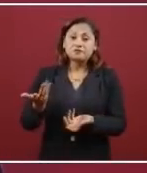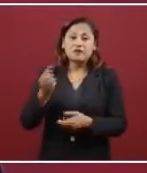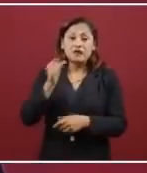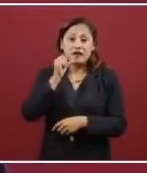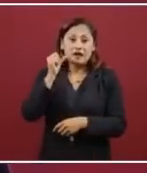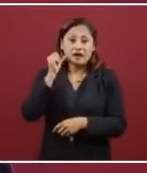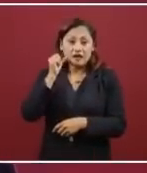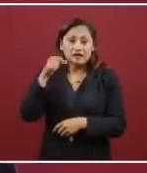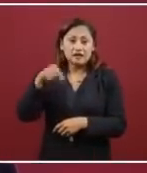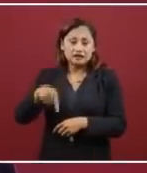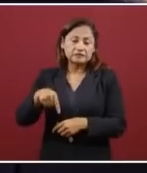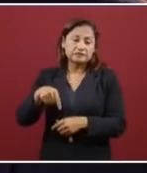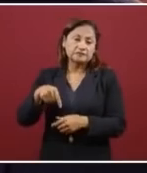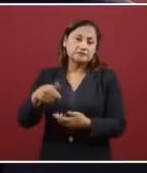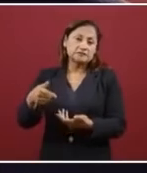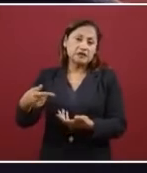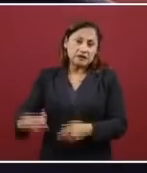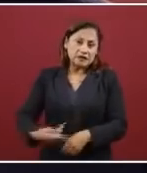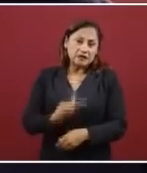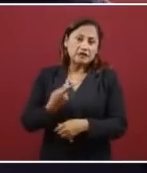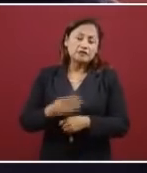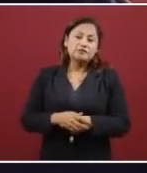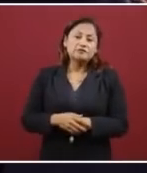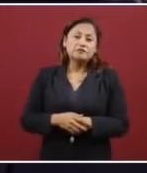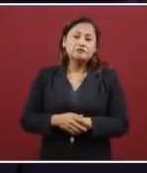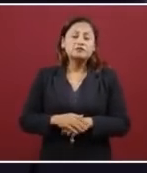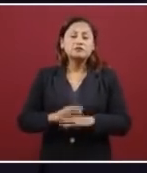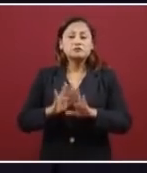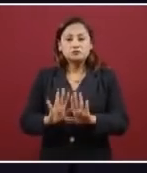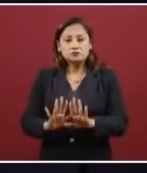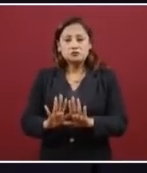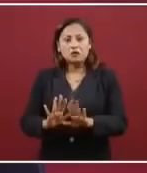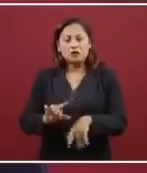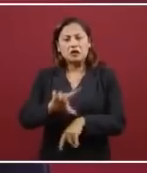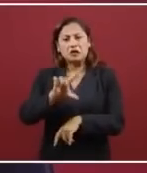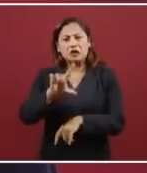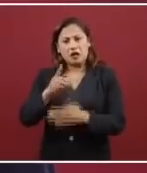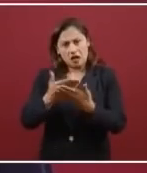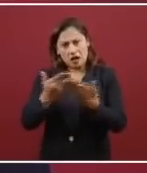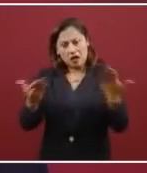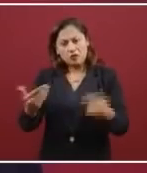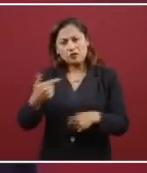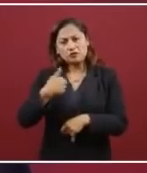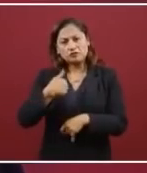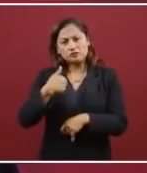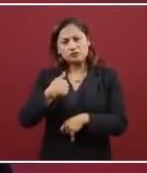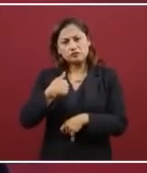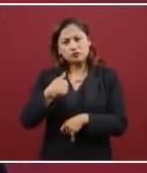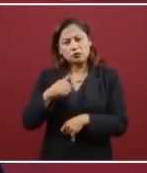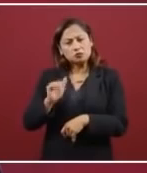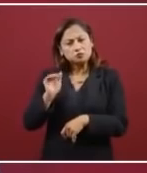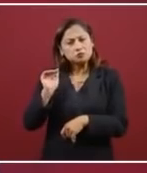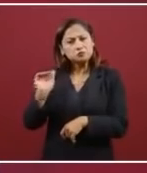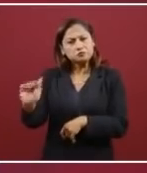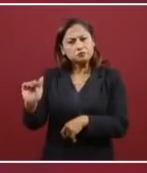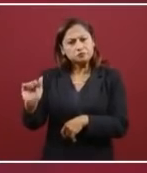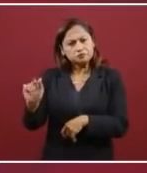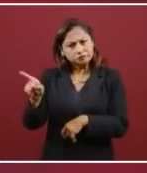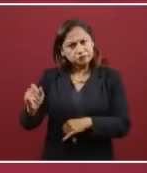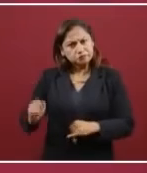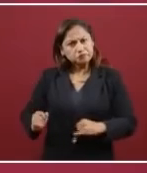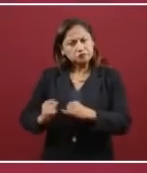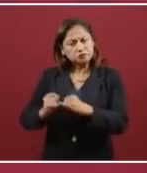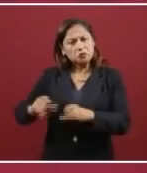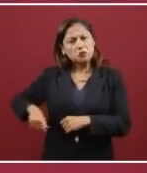a la instancia correspondiente del gobierno que se busque la forma